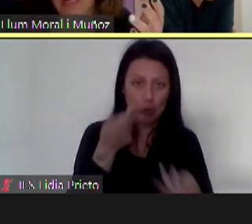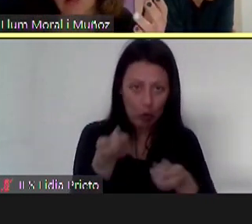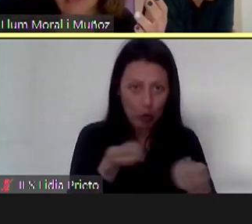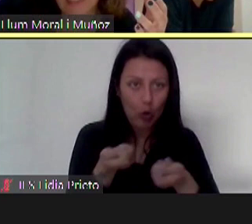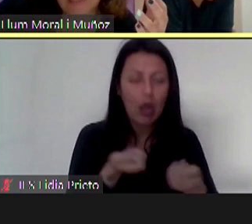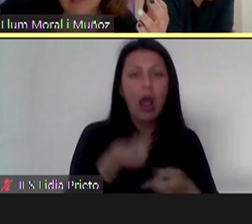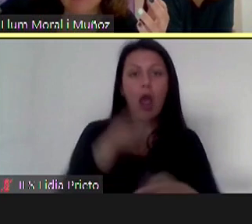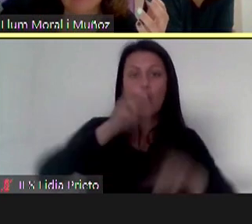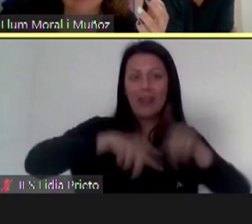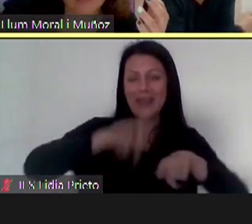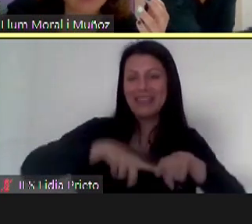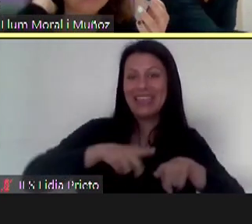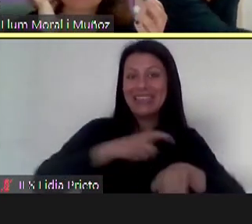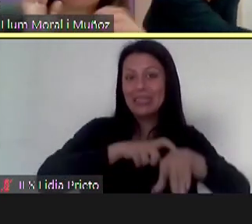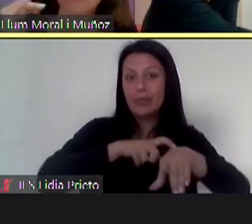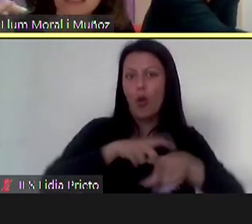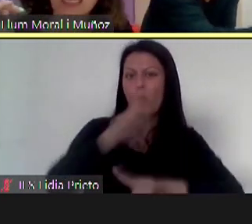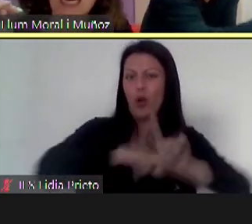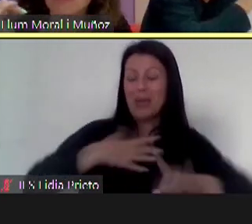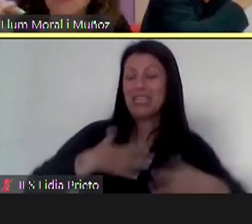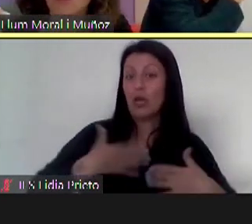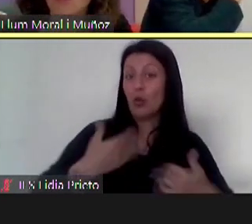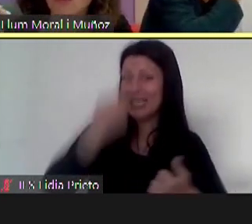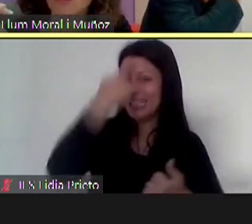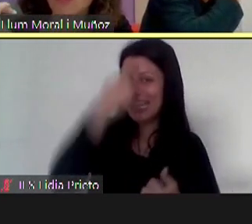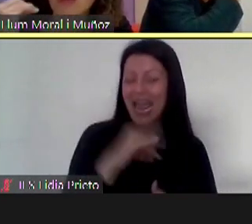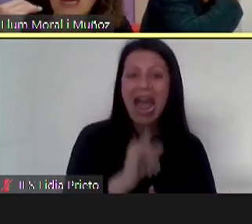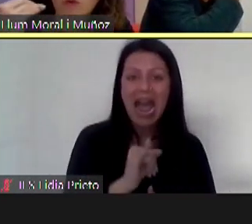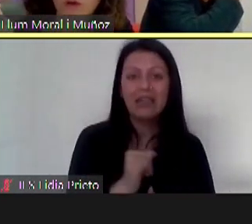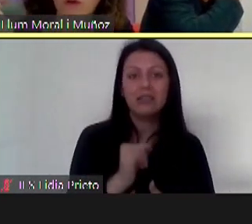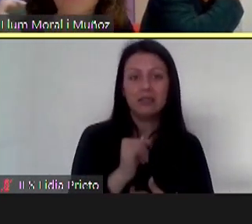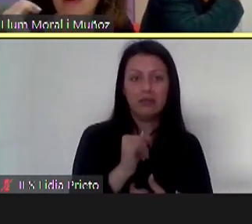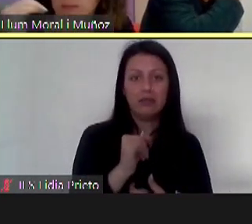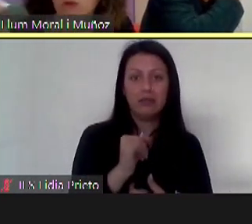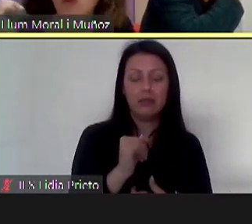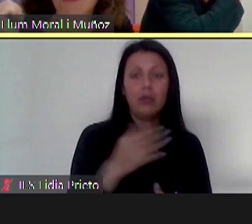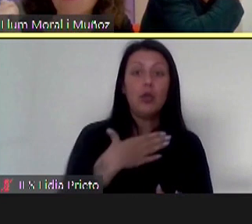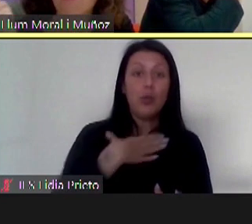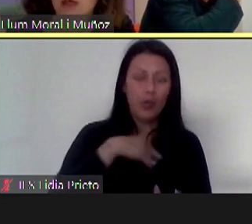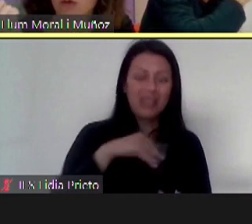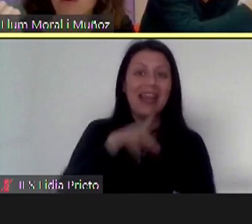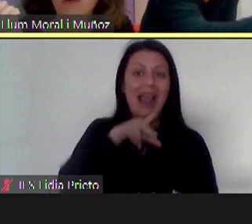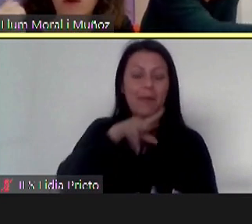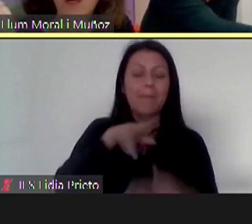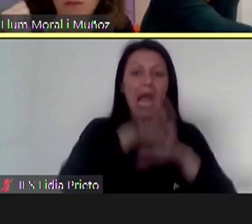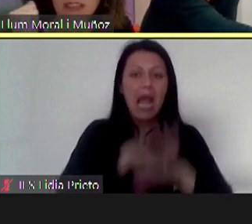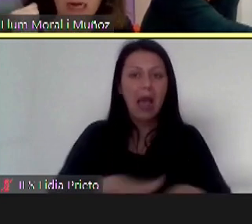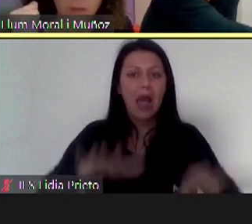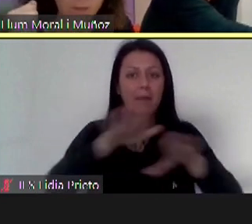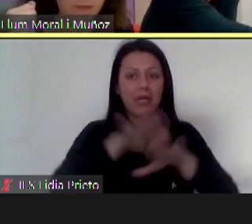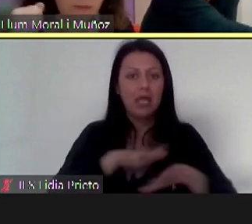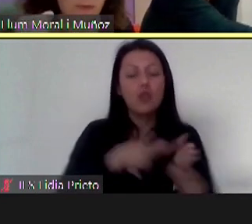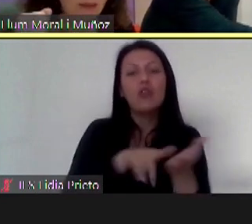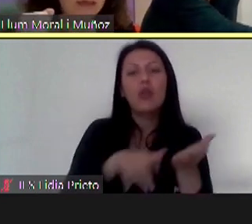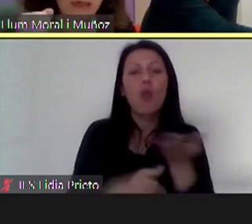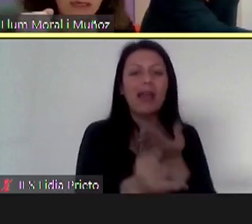tipo de problema de salud mental tenga, que sí que van a necesitar una locución más pausada y un lenguaje más claro.